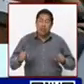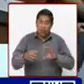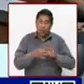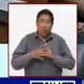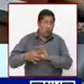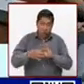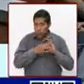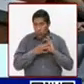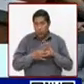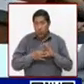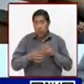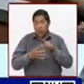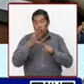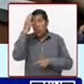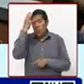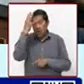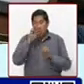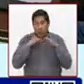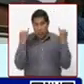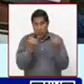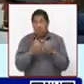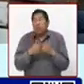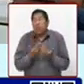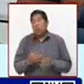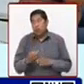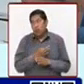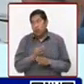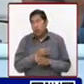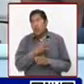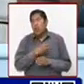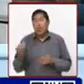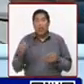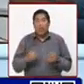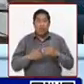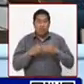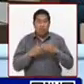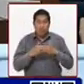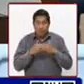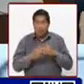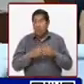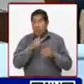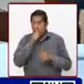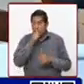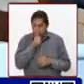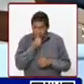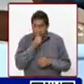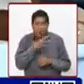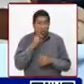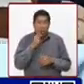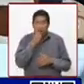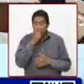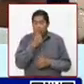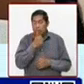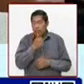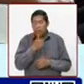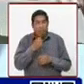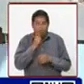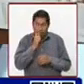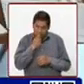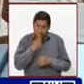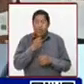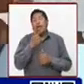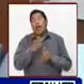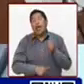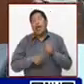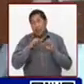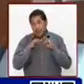interoperable para las cuatro entidades, según sus funciones y en los límites de la reserva y confidencialidad correspondiente